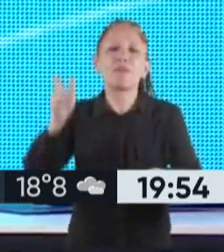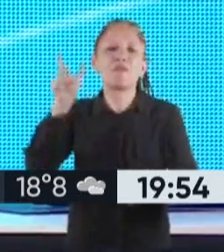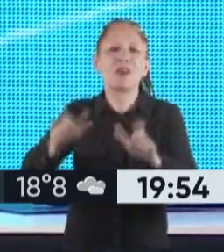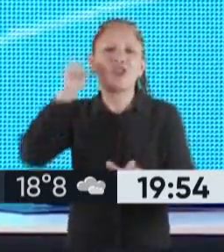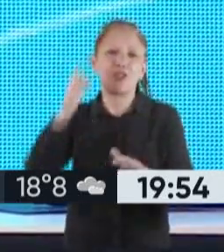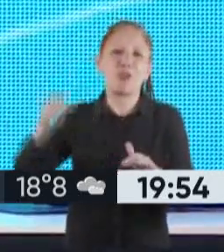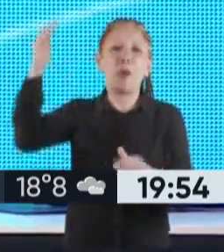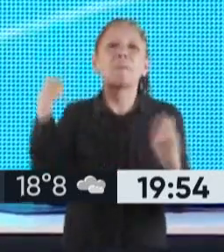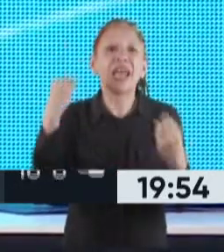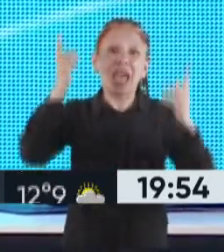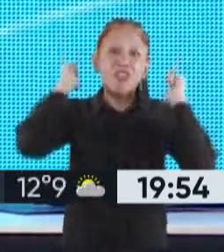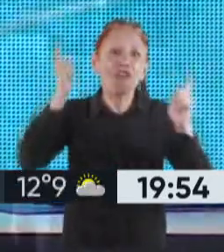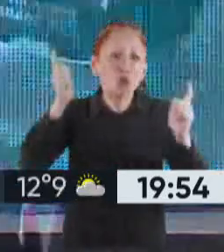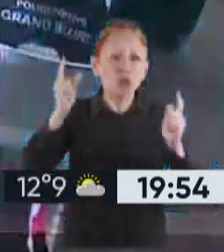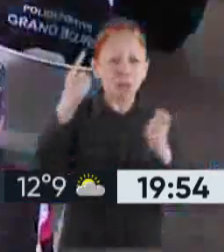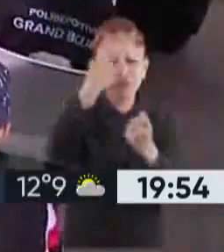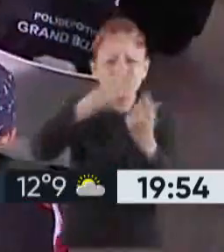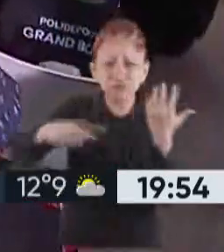seguir disfrutando de todo eso.